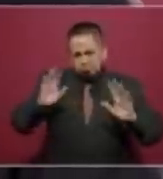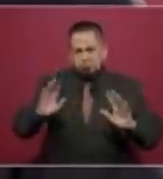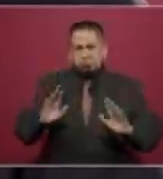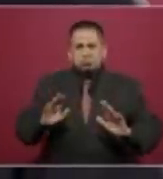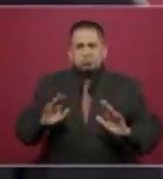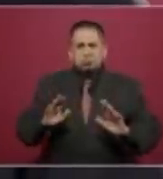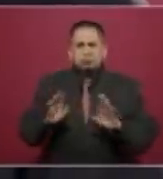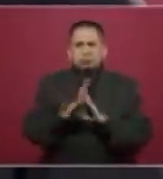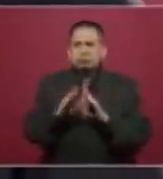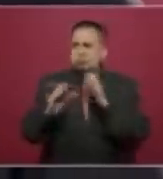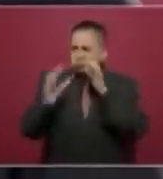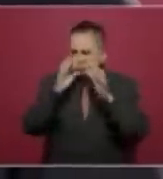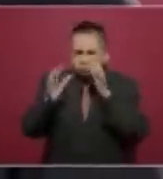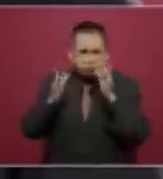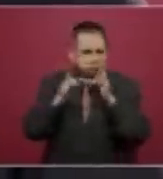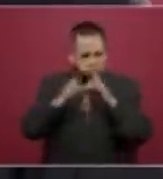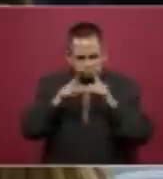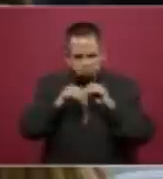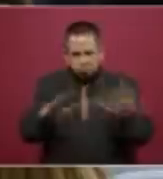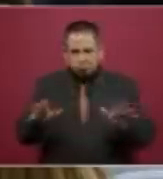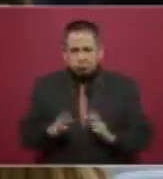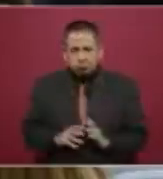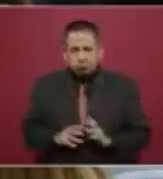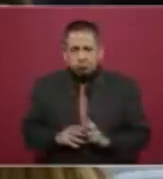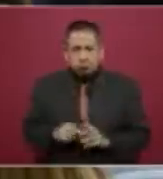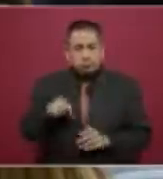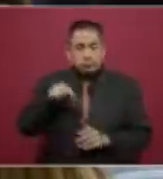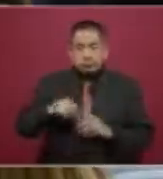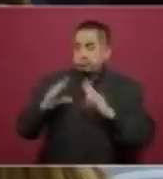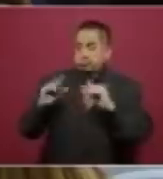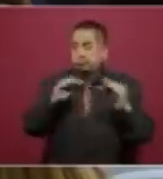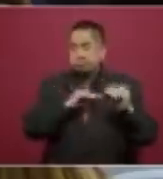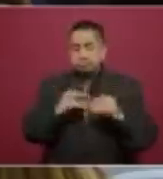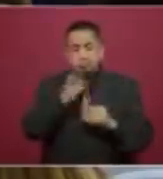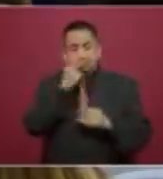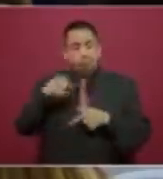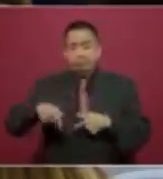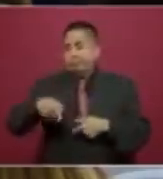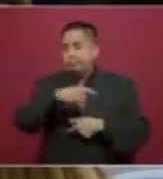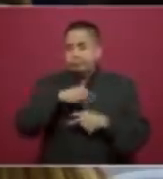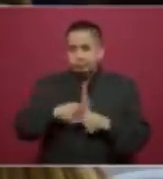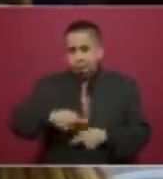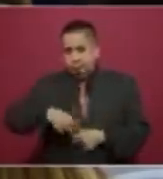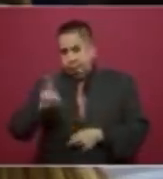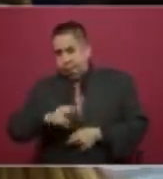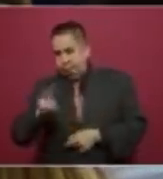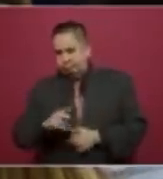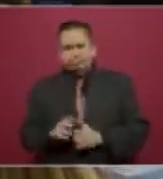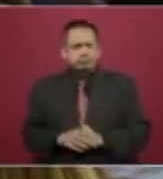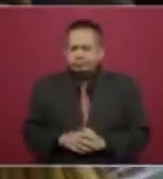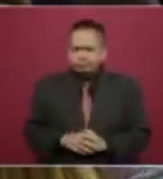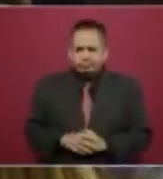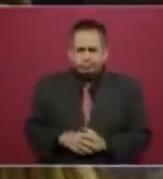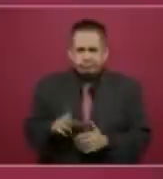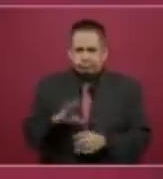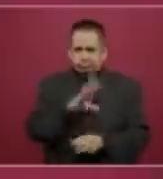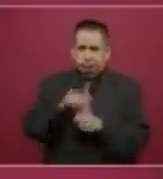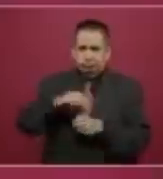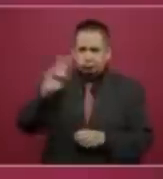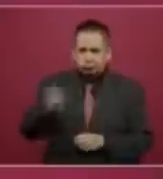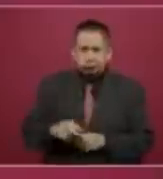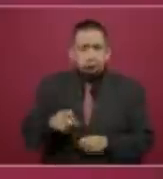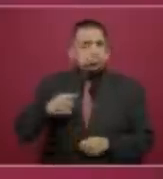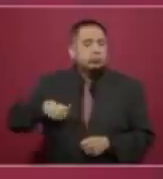es comunicación, no lo que se dice aquí es verdad absoluta, no